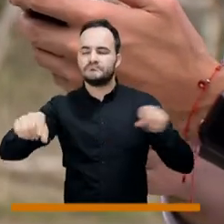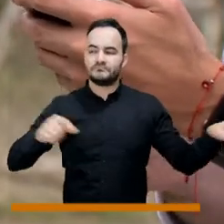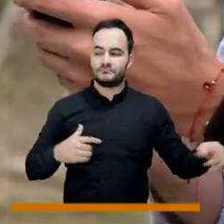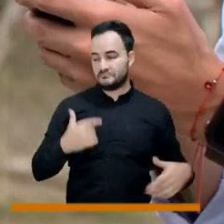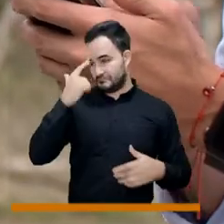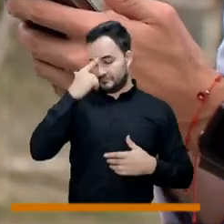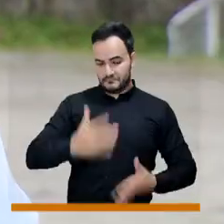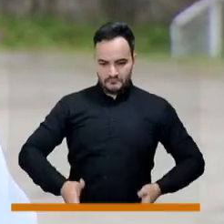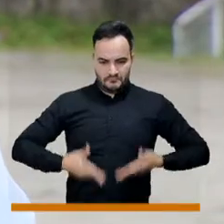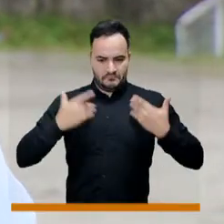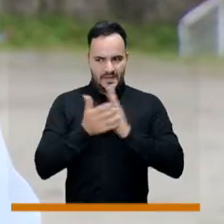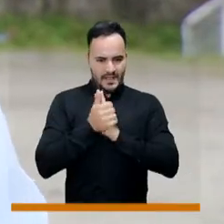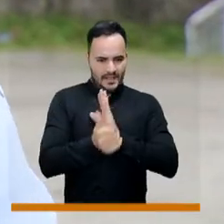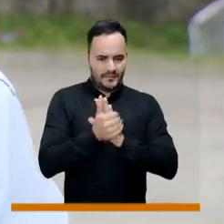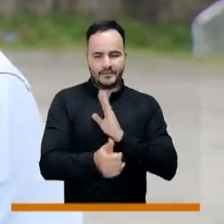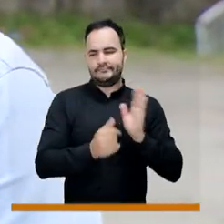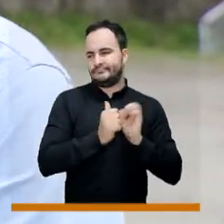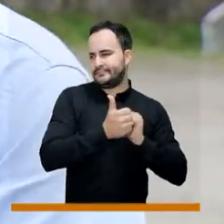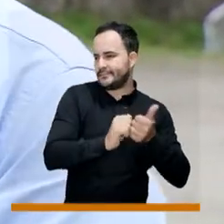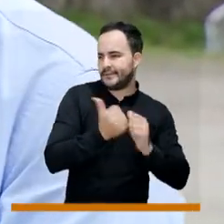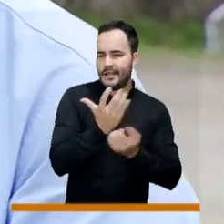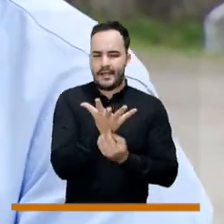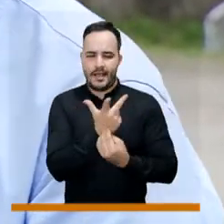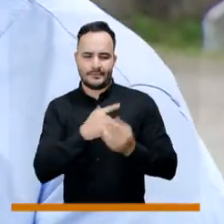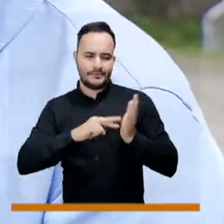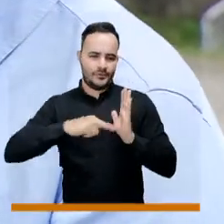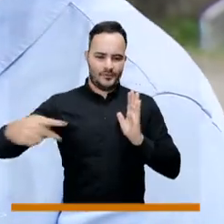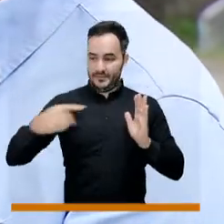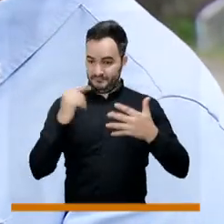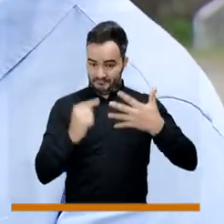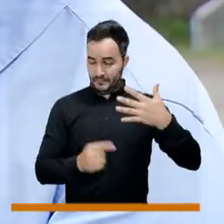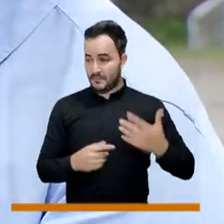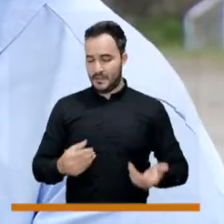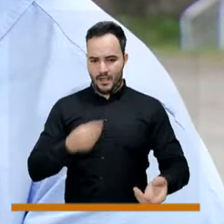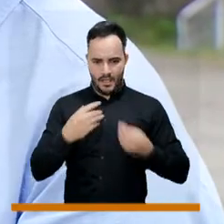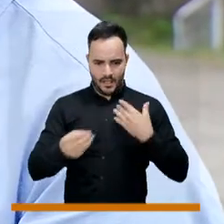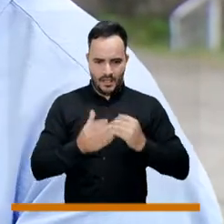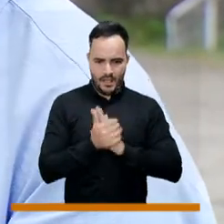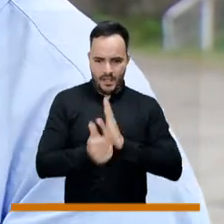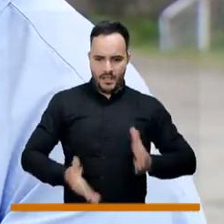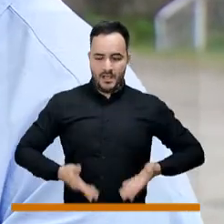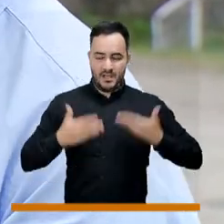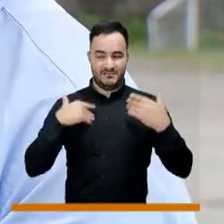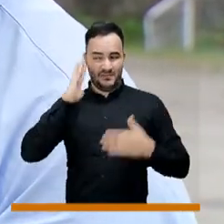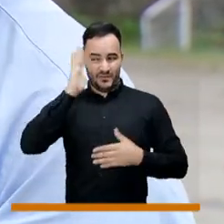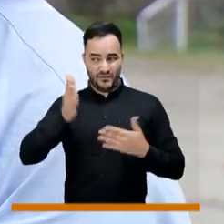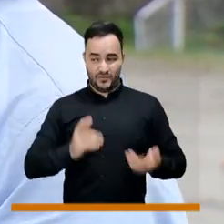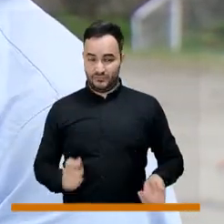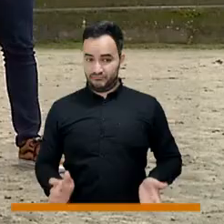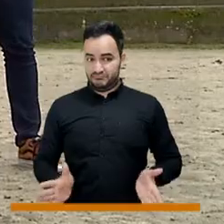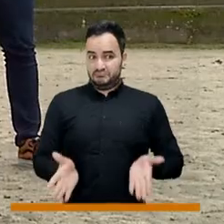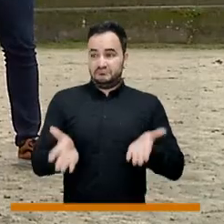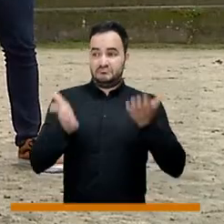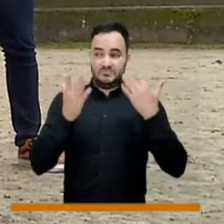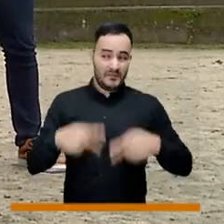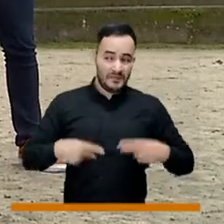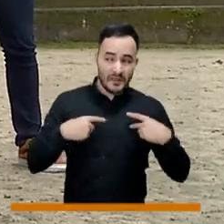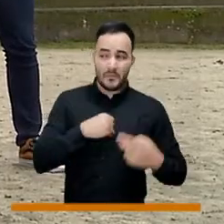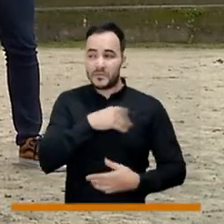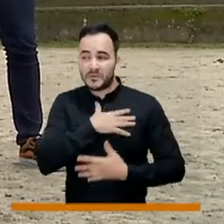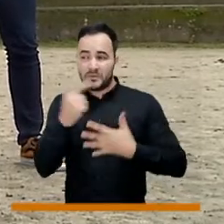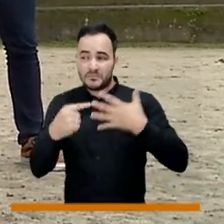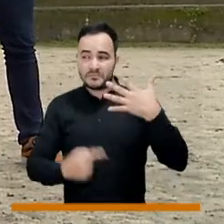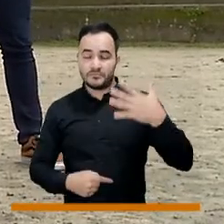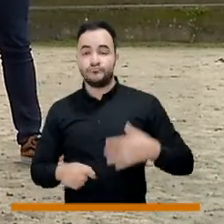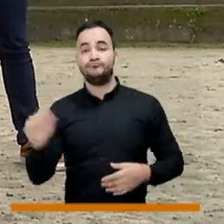doña Gladys, nuestra pregunta del día. ¿Cree que desarrollar habilidades en áreas como artes, deporte, tecnología, multiplica las posibilidades